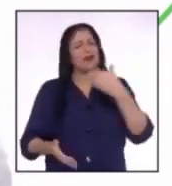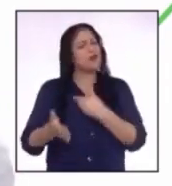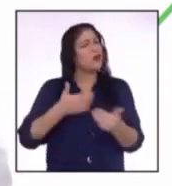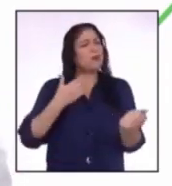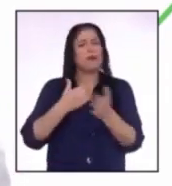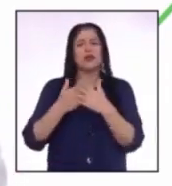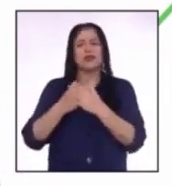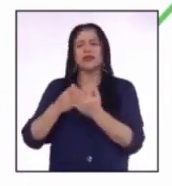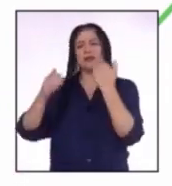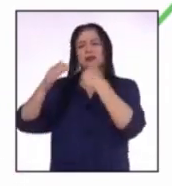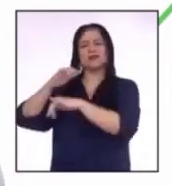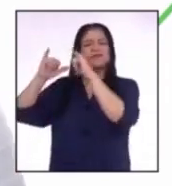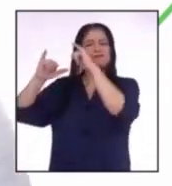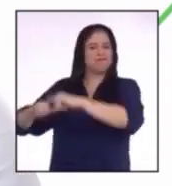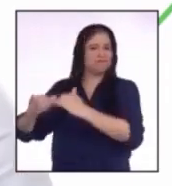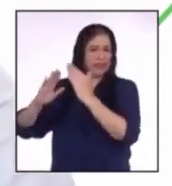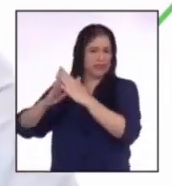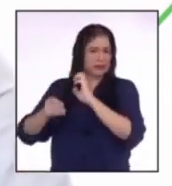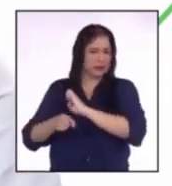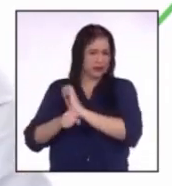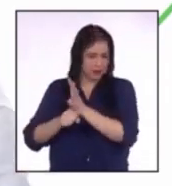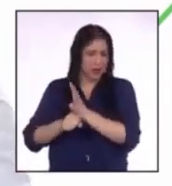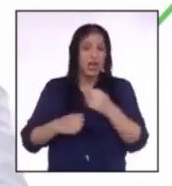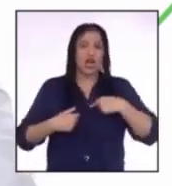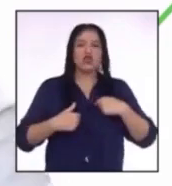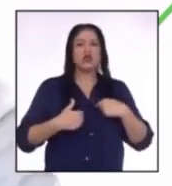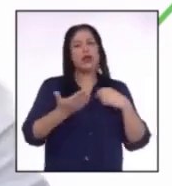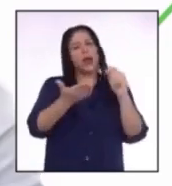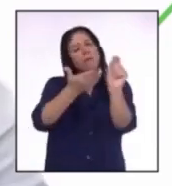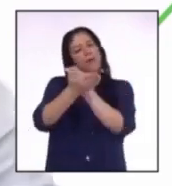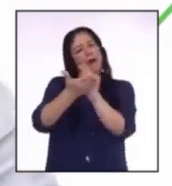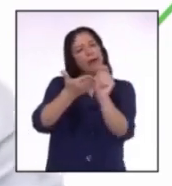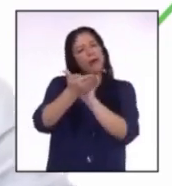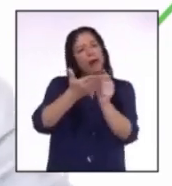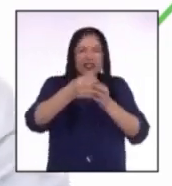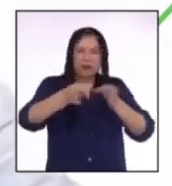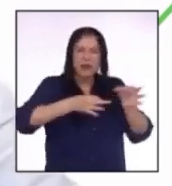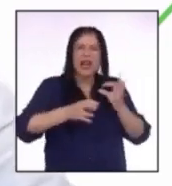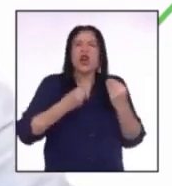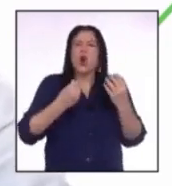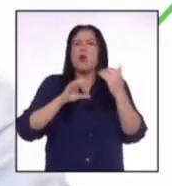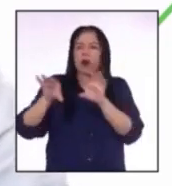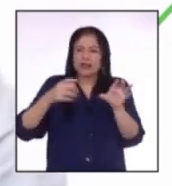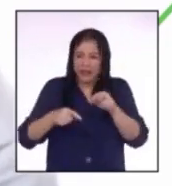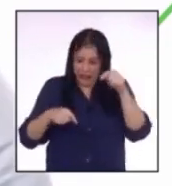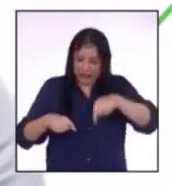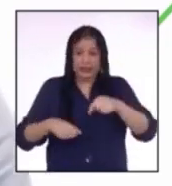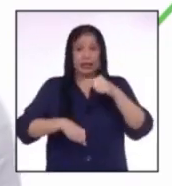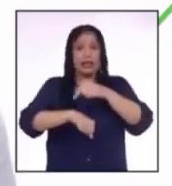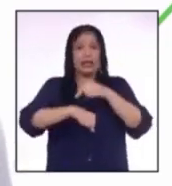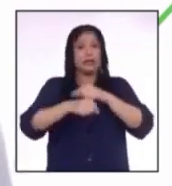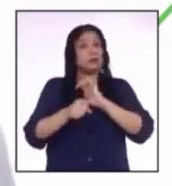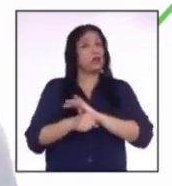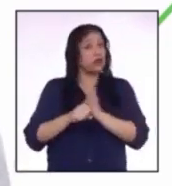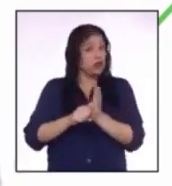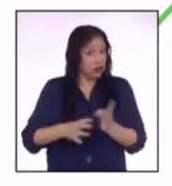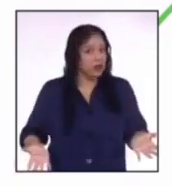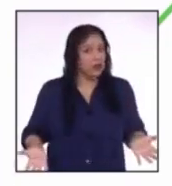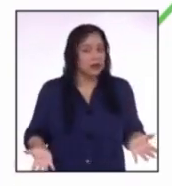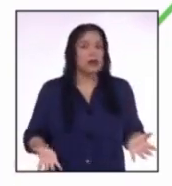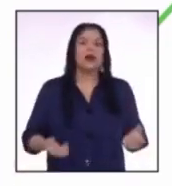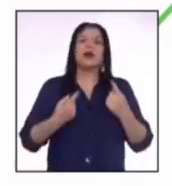estemos en pandemia estoy haciendo mi texto instructivo sobre cómo ser una buena ciudadana en época de kobe 19 muy bien